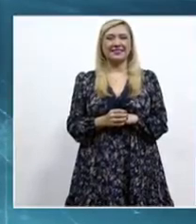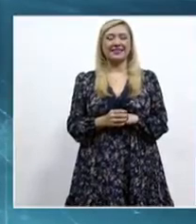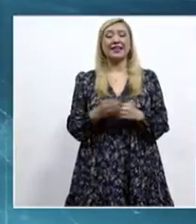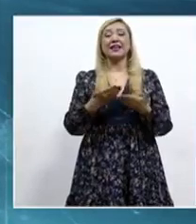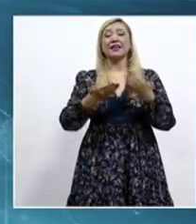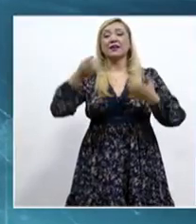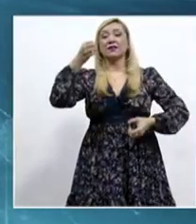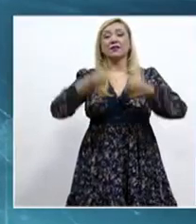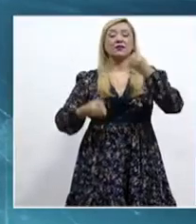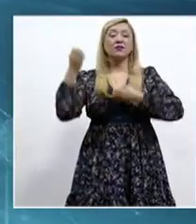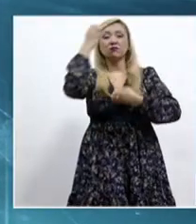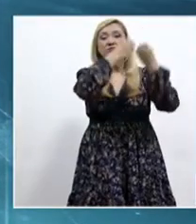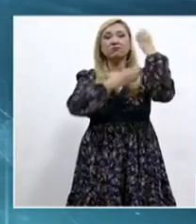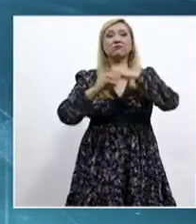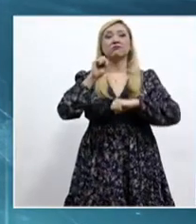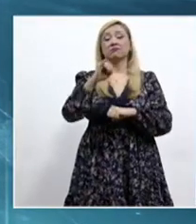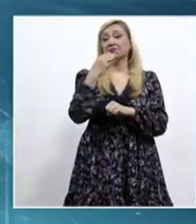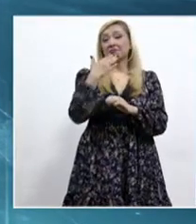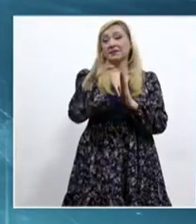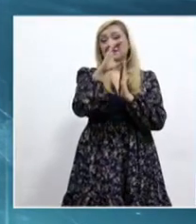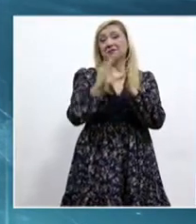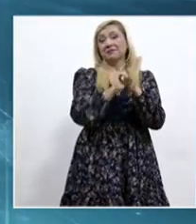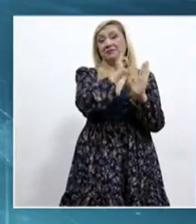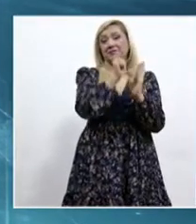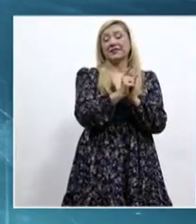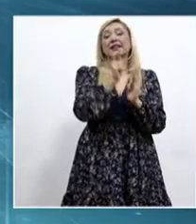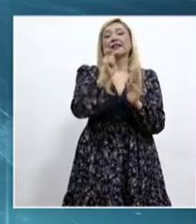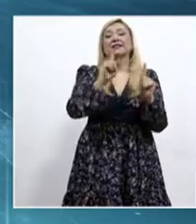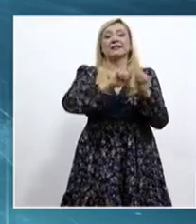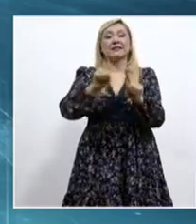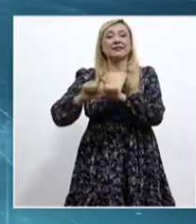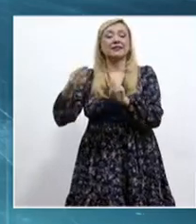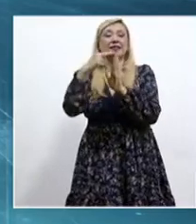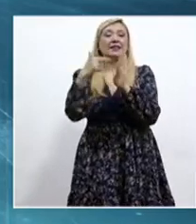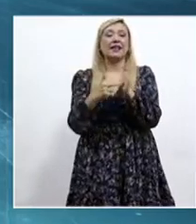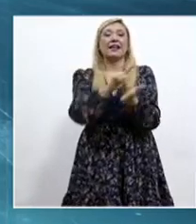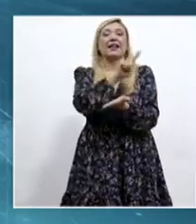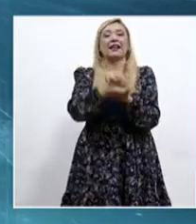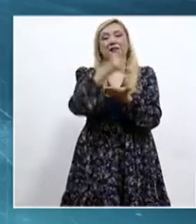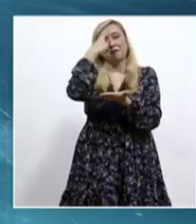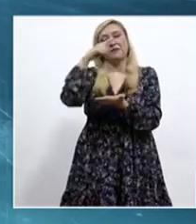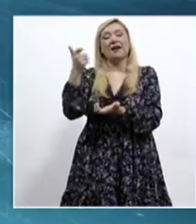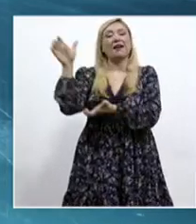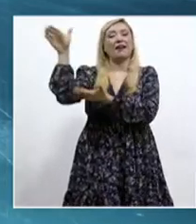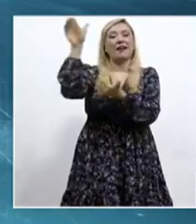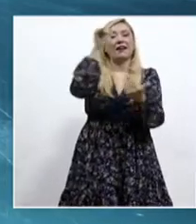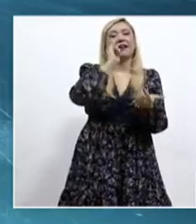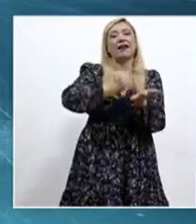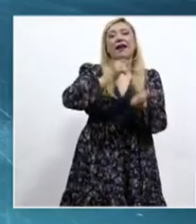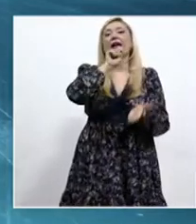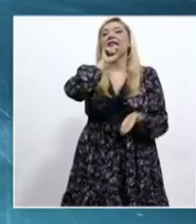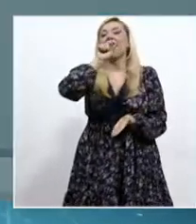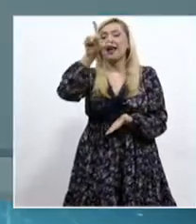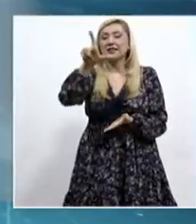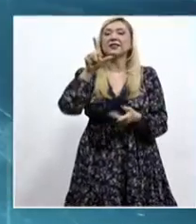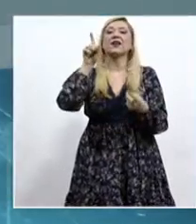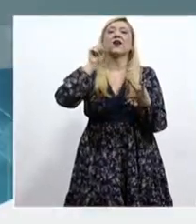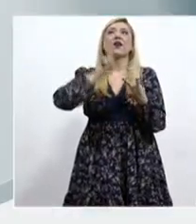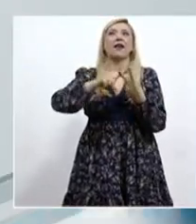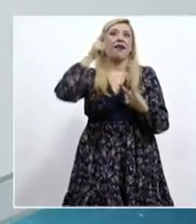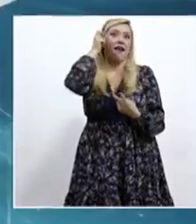La Corte analizó la constitucionalidad de diversas disposiciones de leyes de ingresos de municipios de Jalisco y Guerrero.